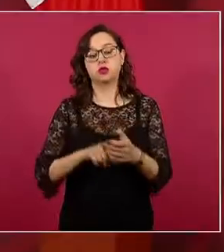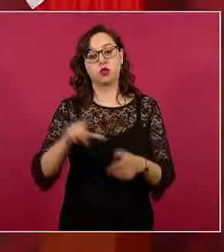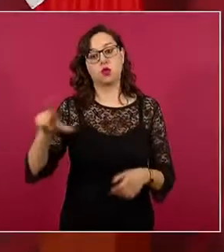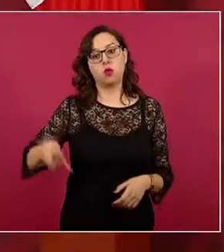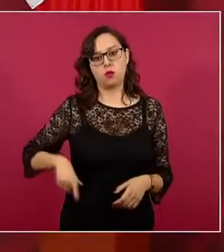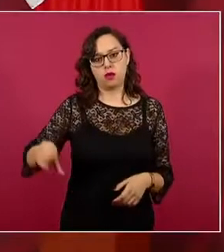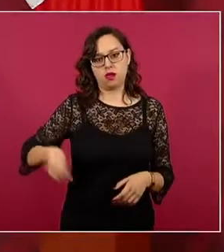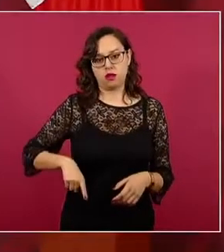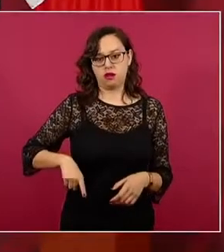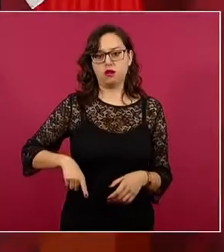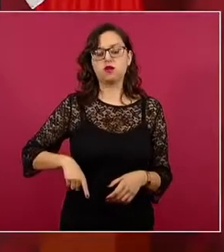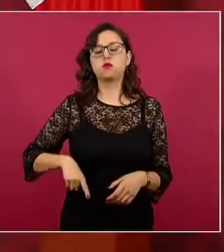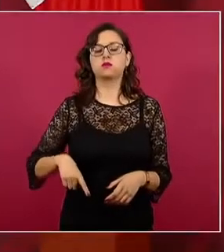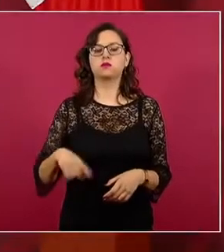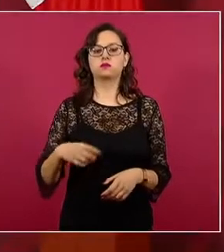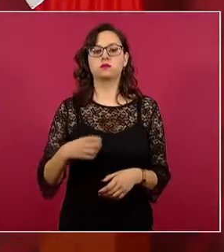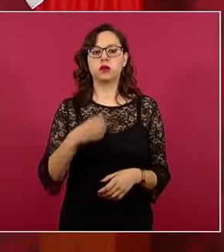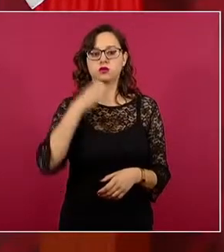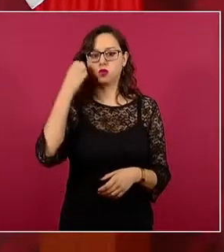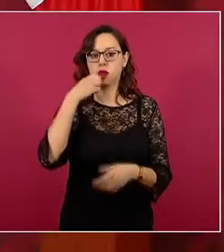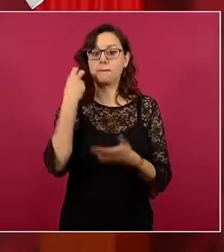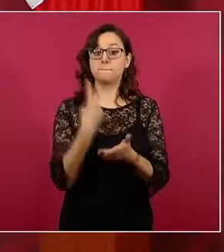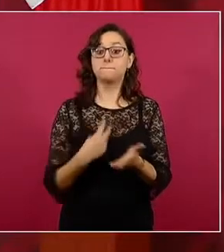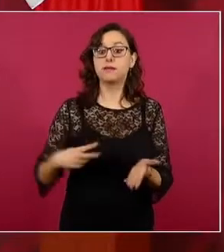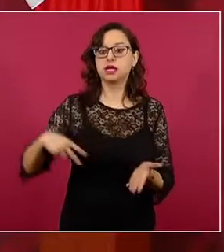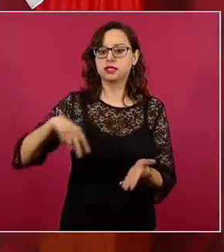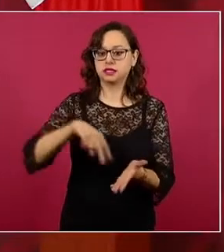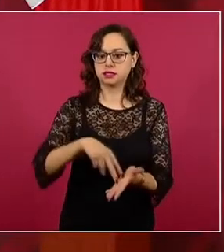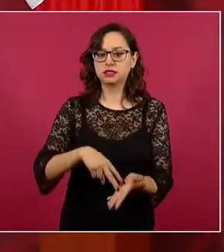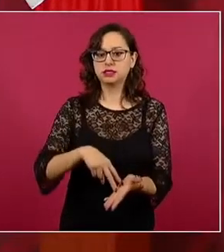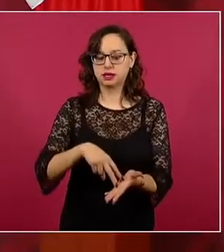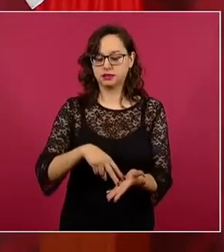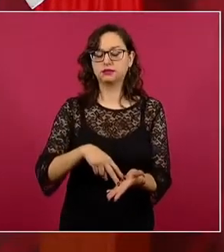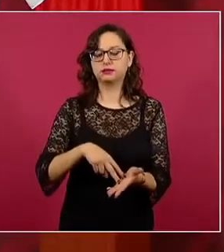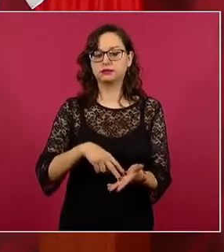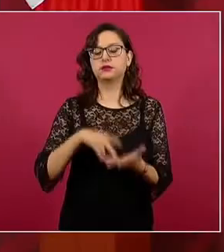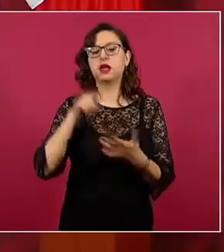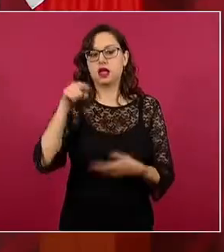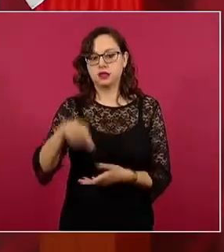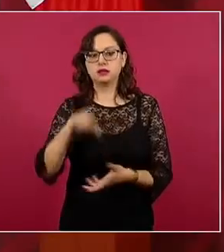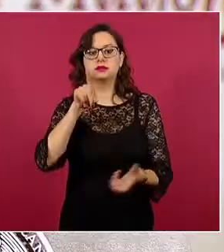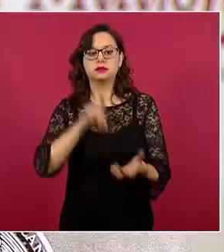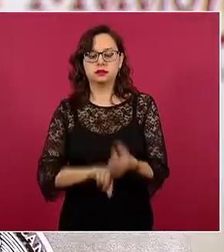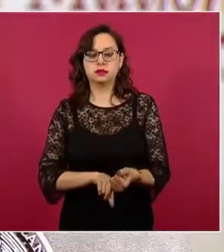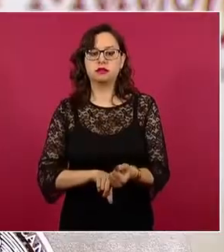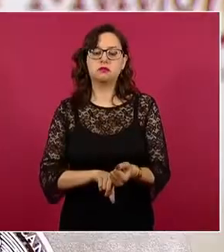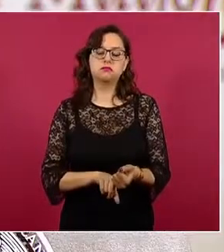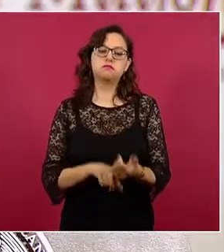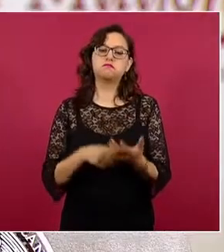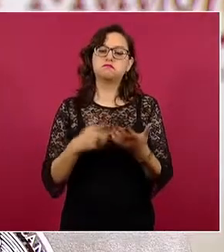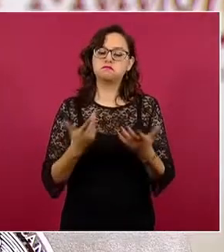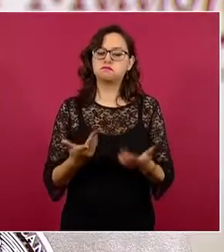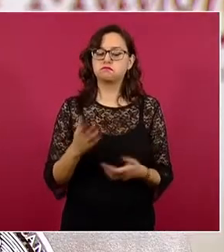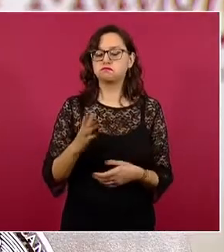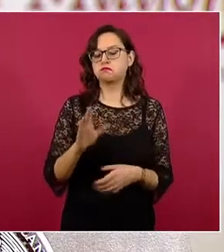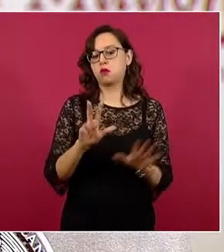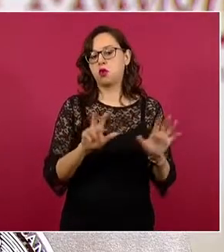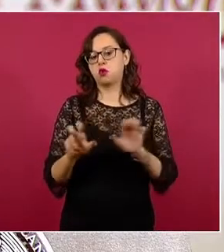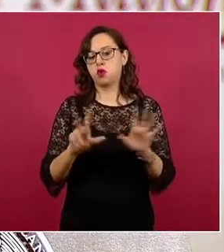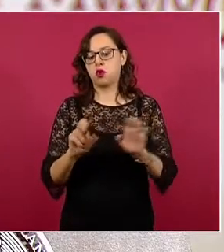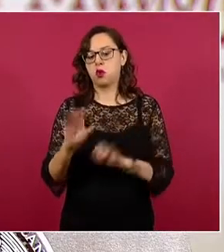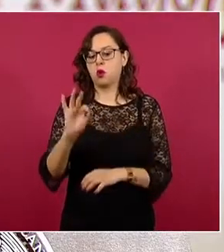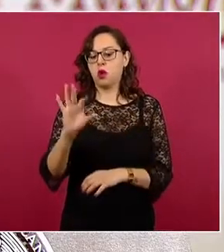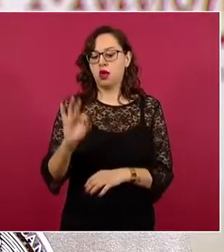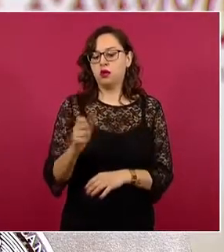público escolarizado. En este programa se atiende con una beca de